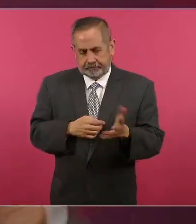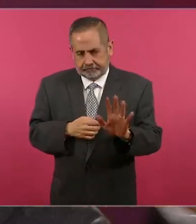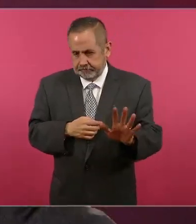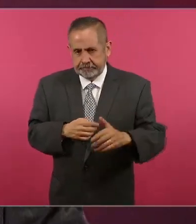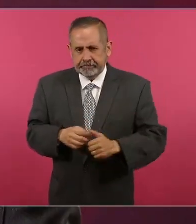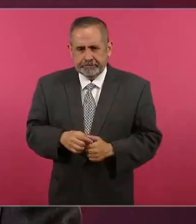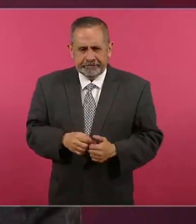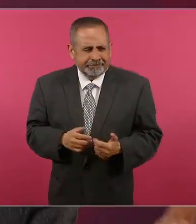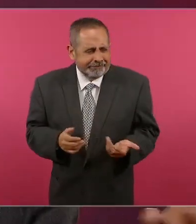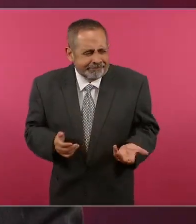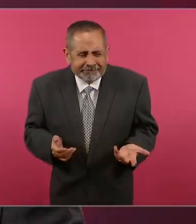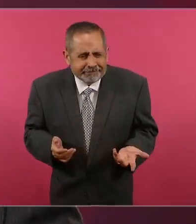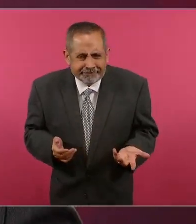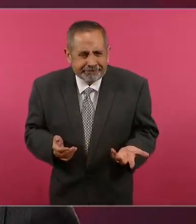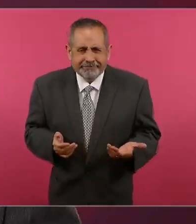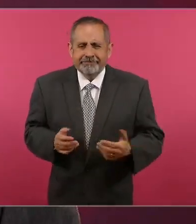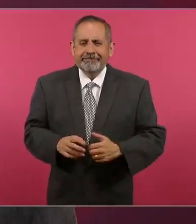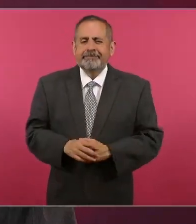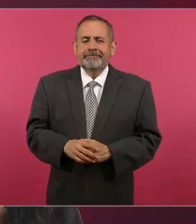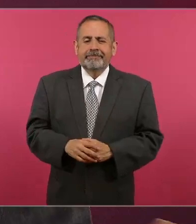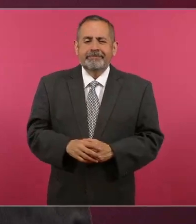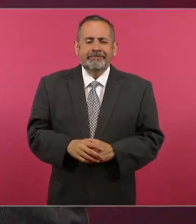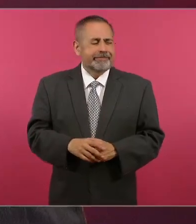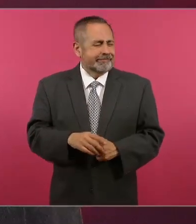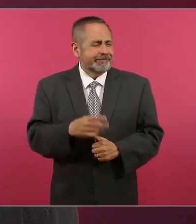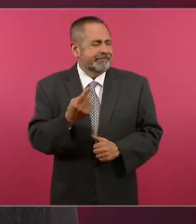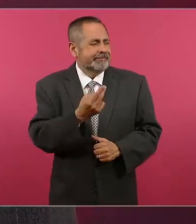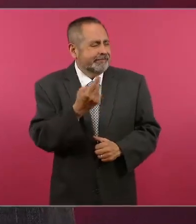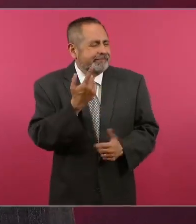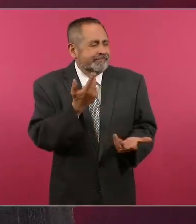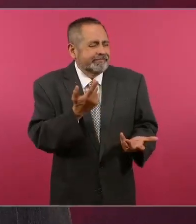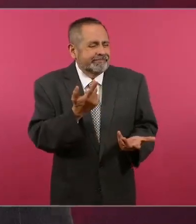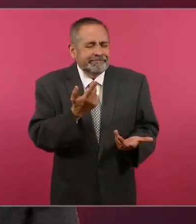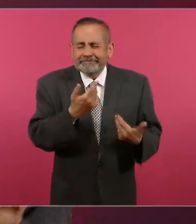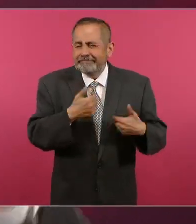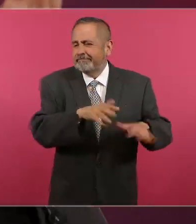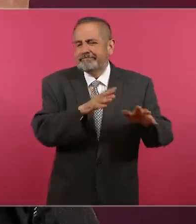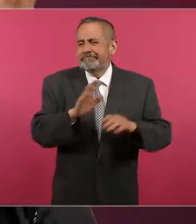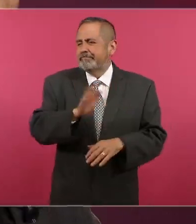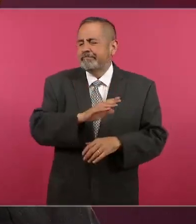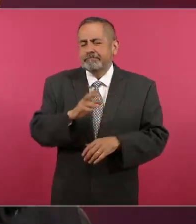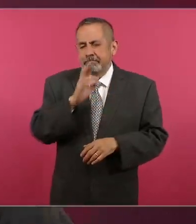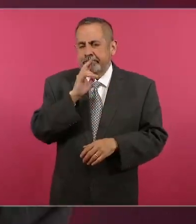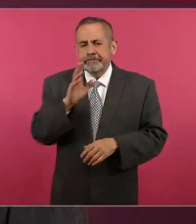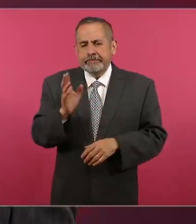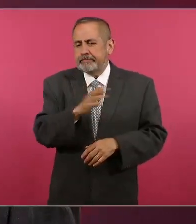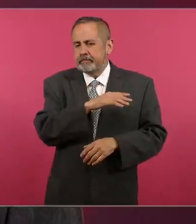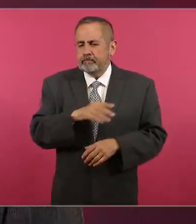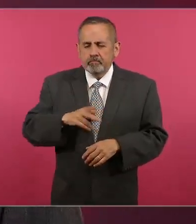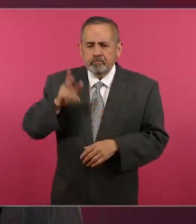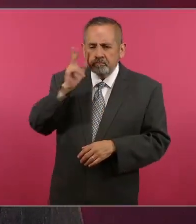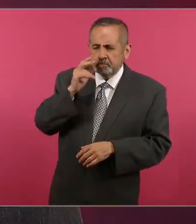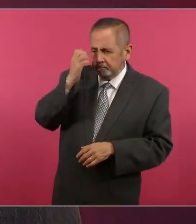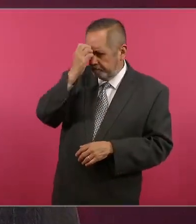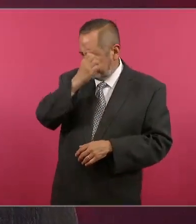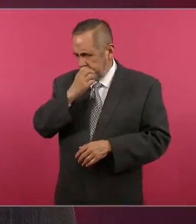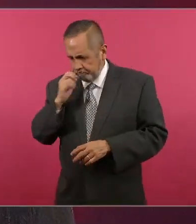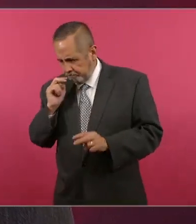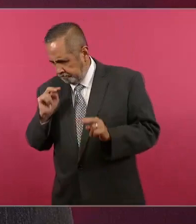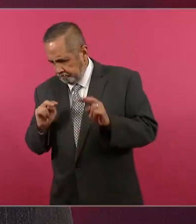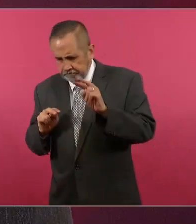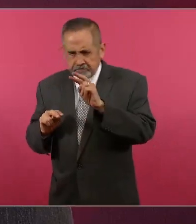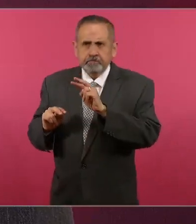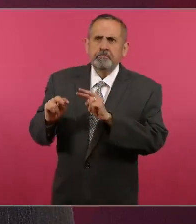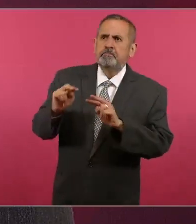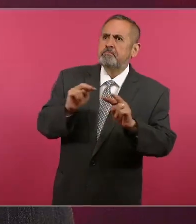¿Y por qué? ¿Qué necesidad? Mejor vamos a hacer la supervisión nosotros.